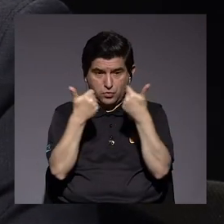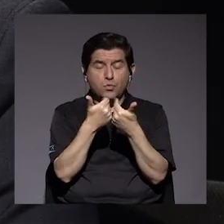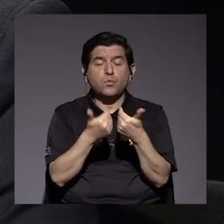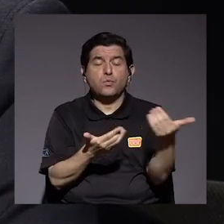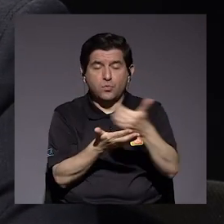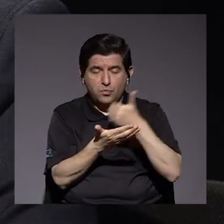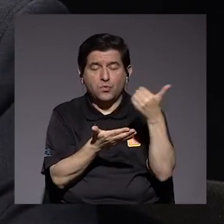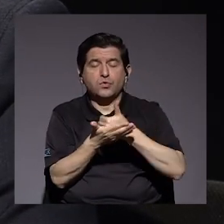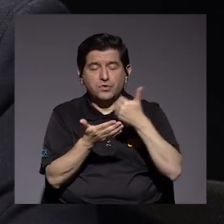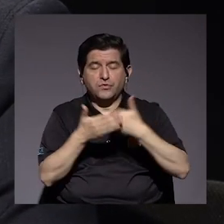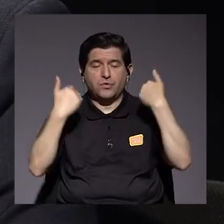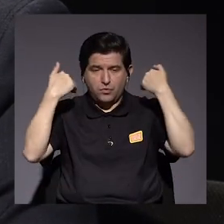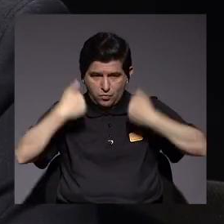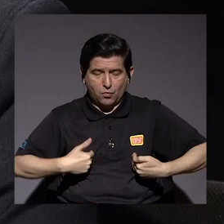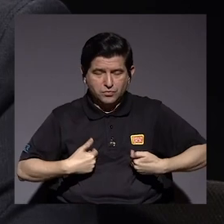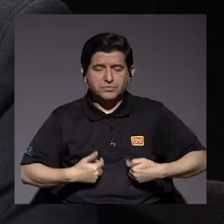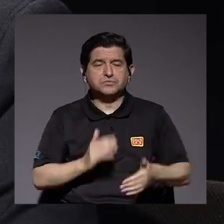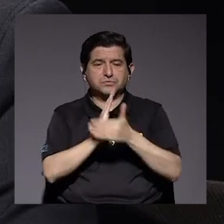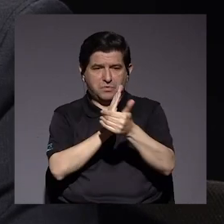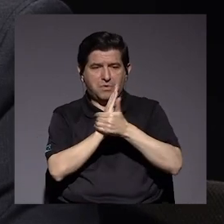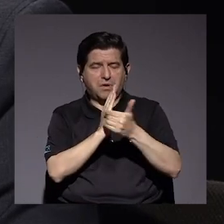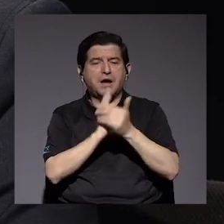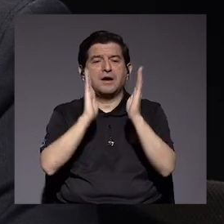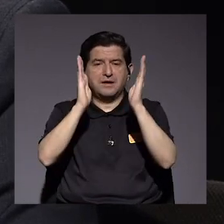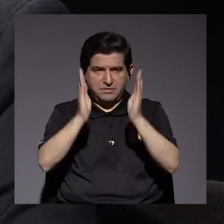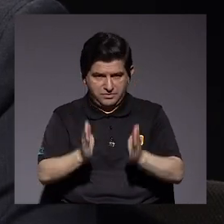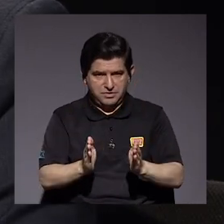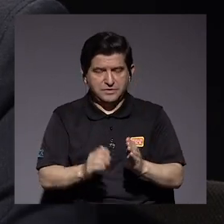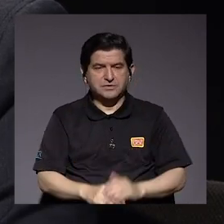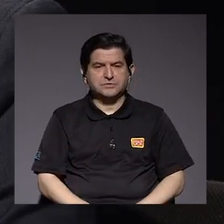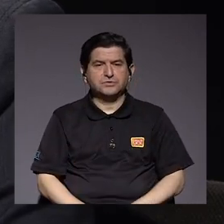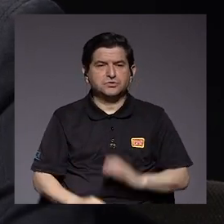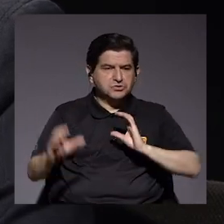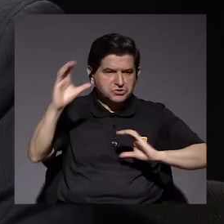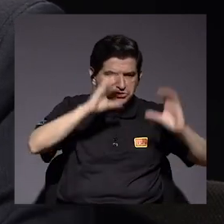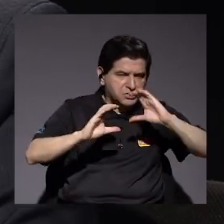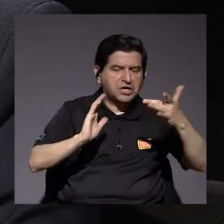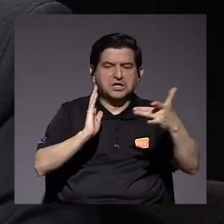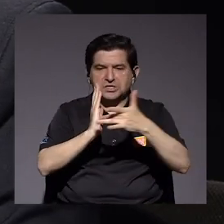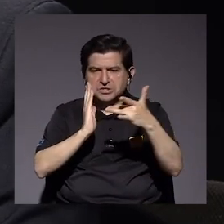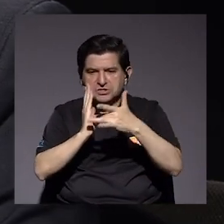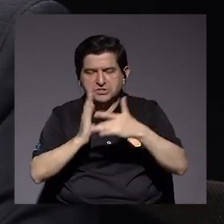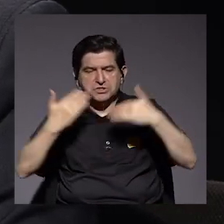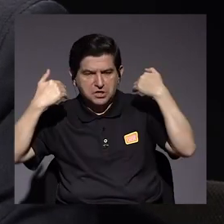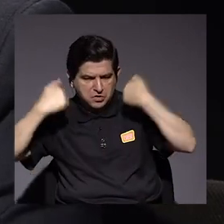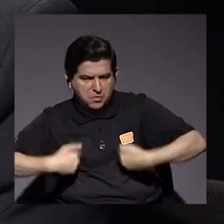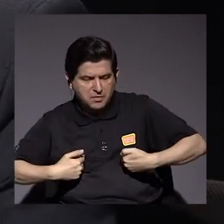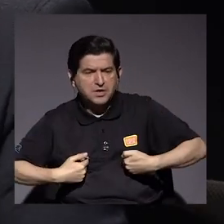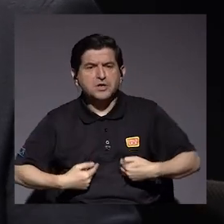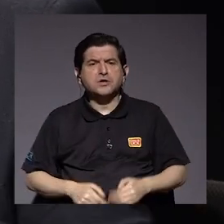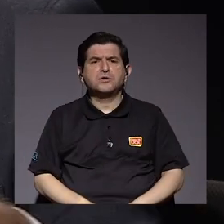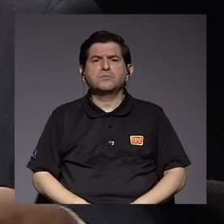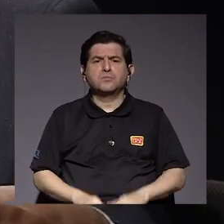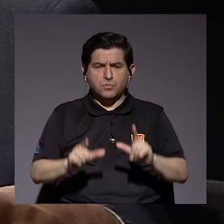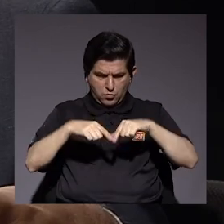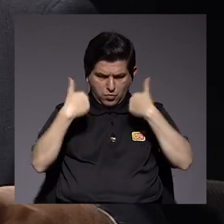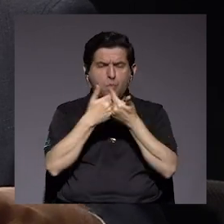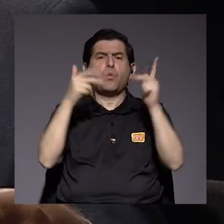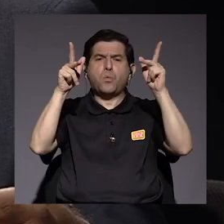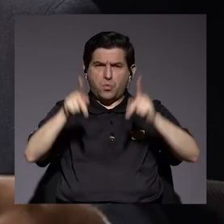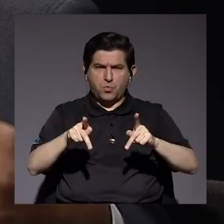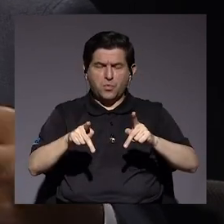de recurso humano de talento humano en ciencia en tecnología en humanismo hay una masa crítica